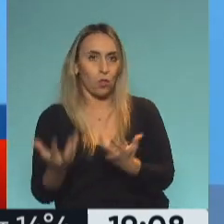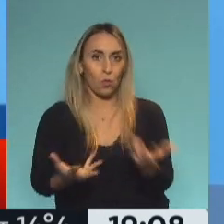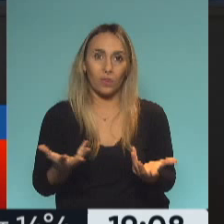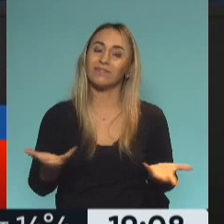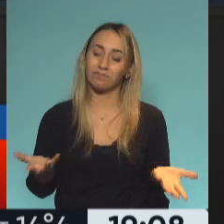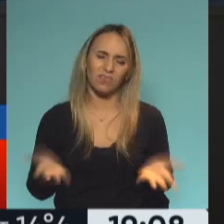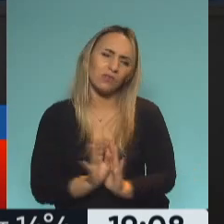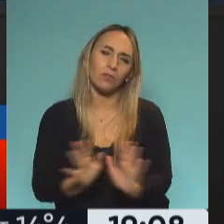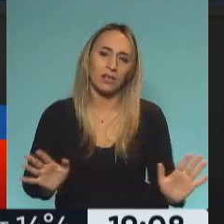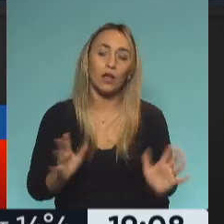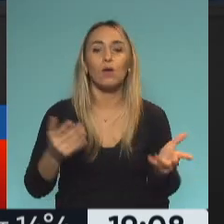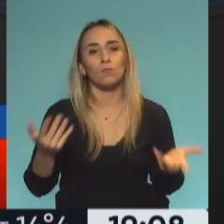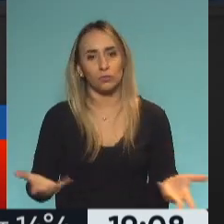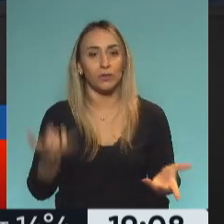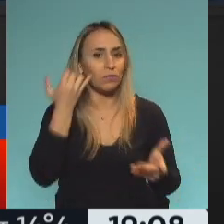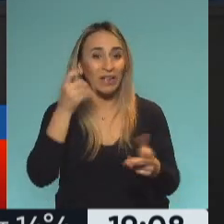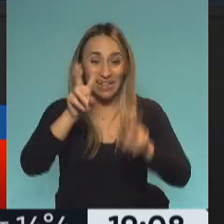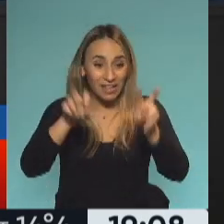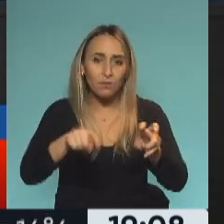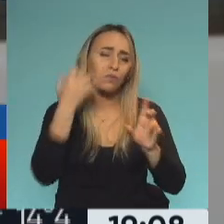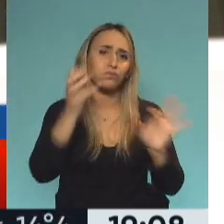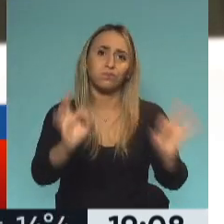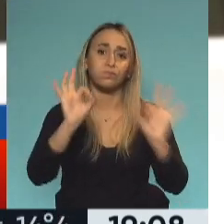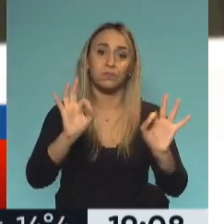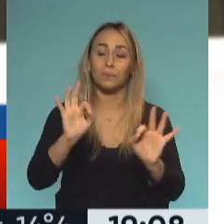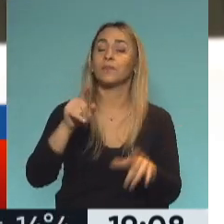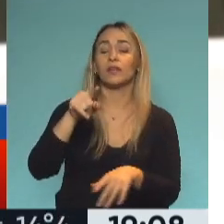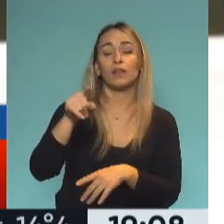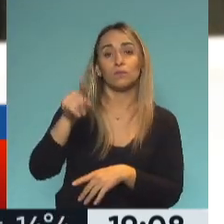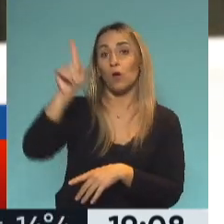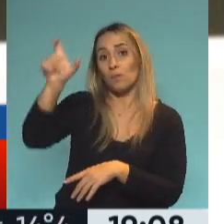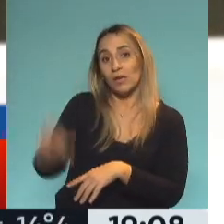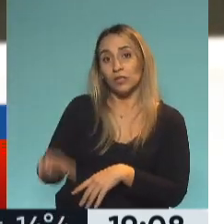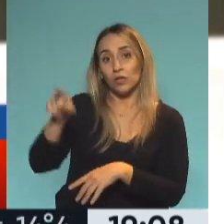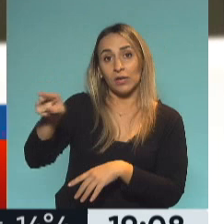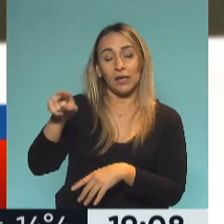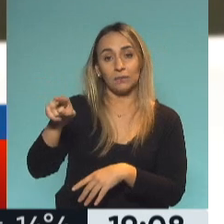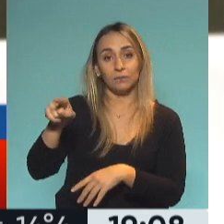nosotros, por supuesto que esto está por cerrado porque lo acaba de mandar la persona que hizo